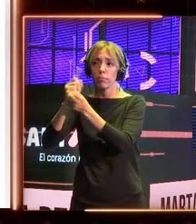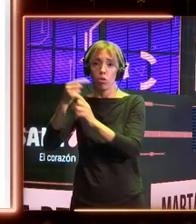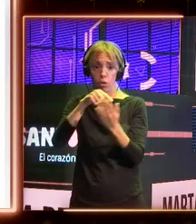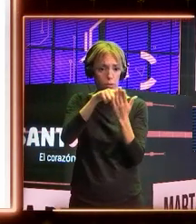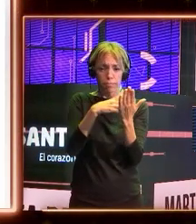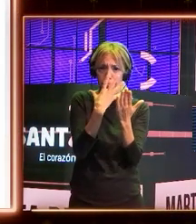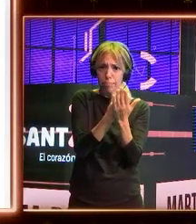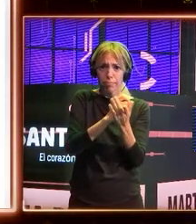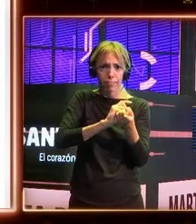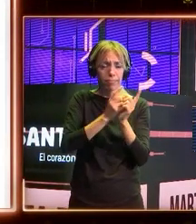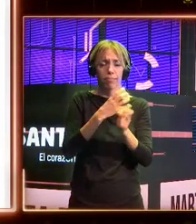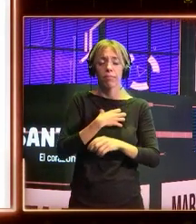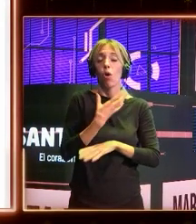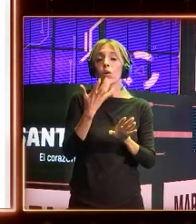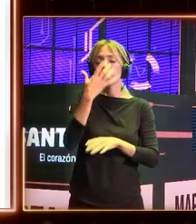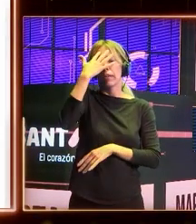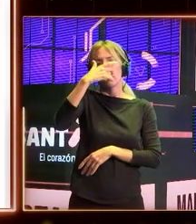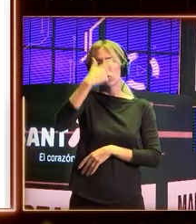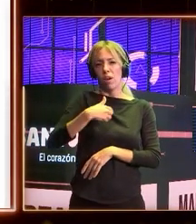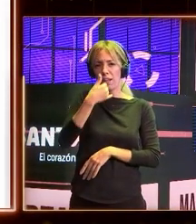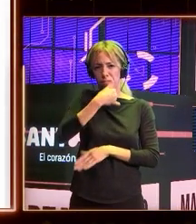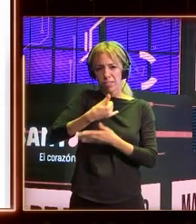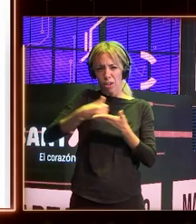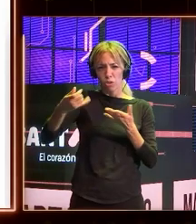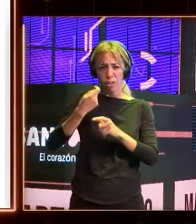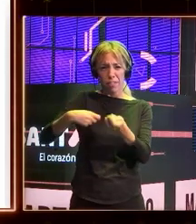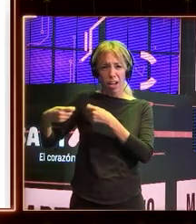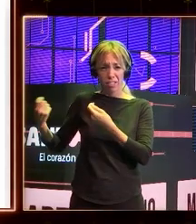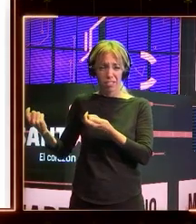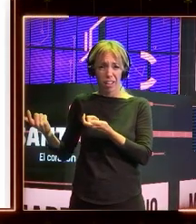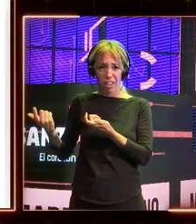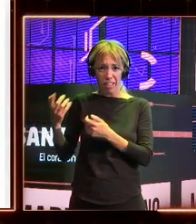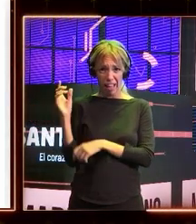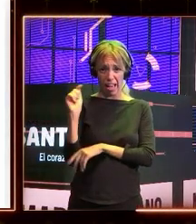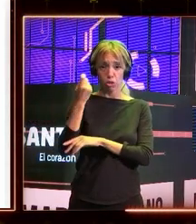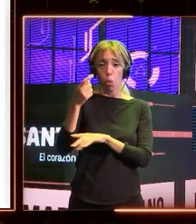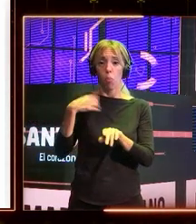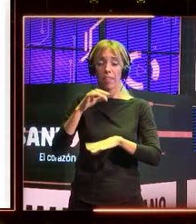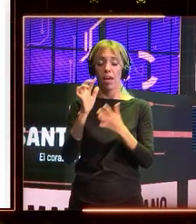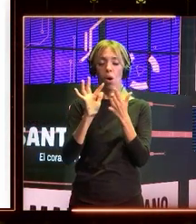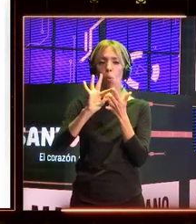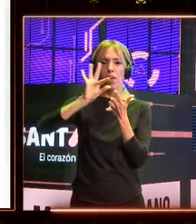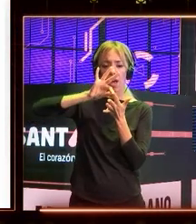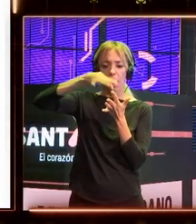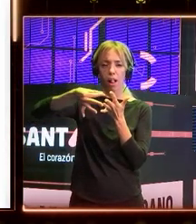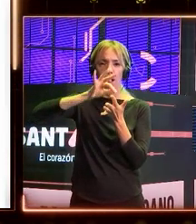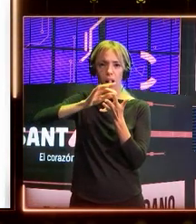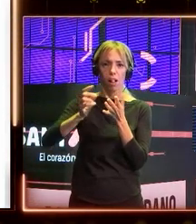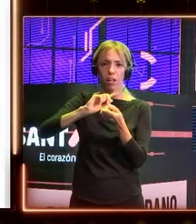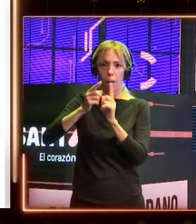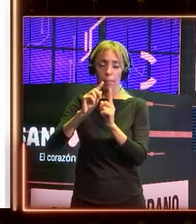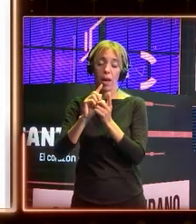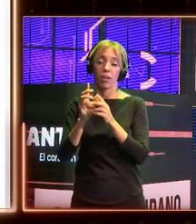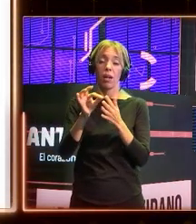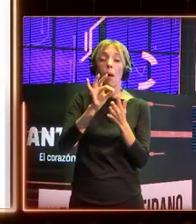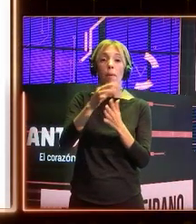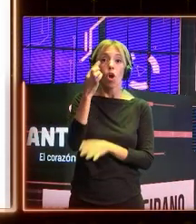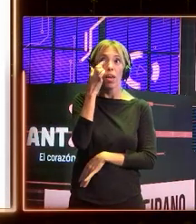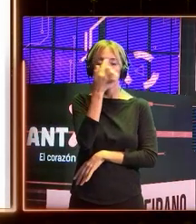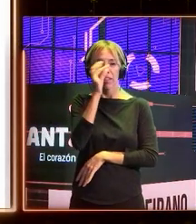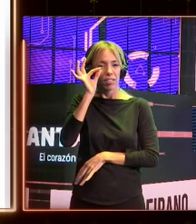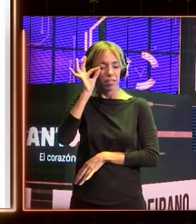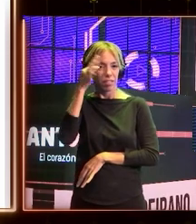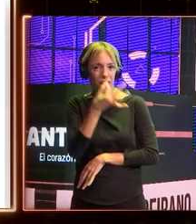si eres un narcotraficante de éxito, puedes cambiarte las huellas dactilares. Esto lo ha hecho alguno en el pasado. Pero cambiarte el iris es mucho más